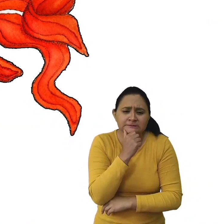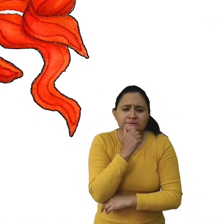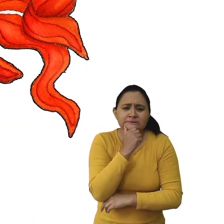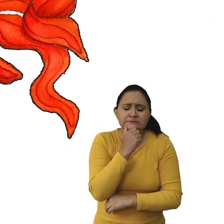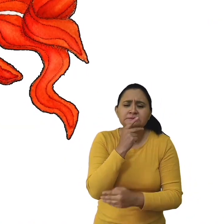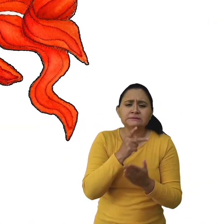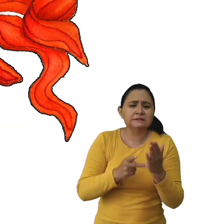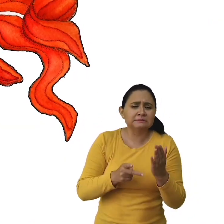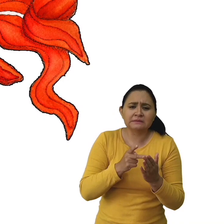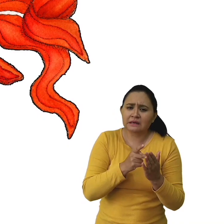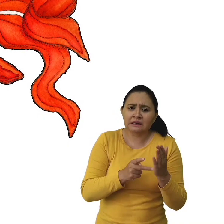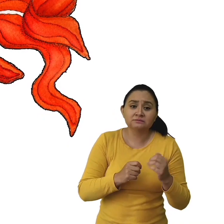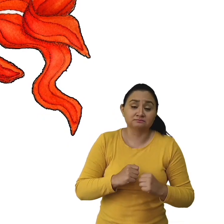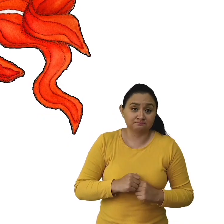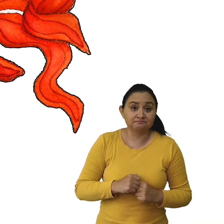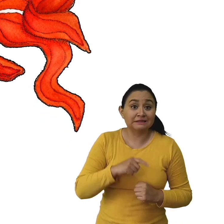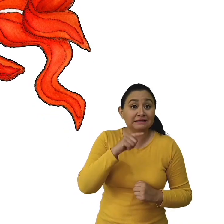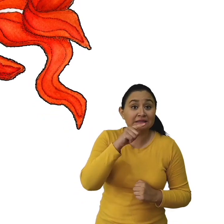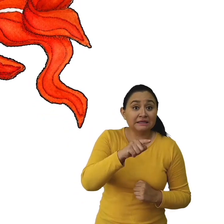su reino.